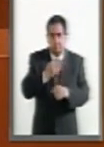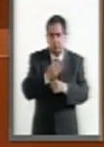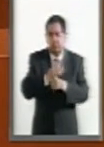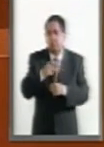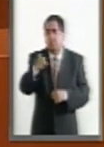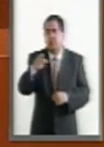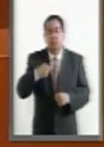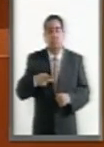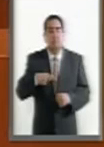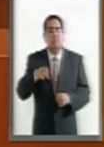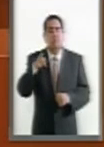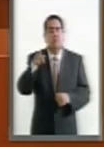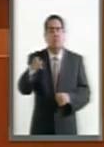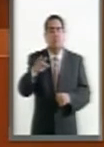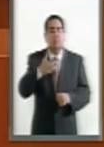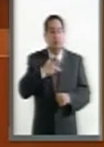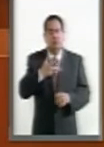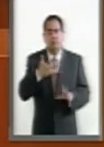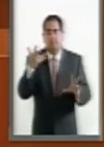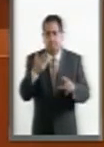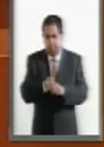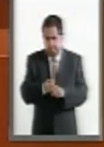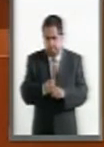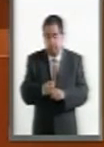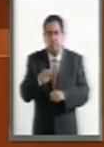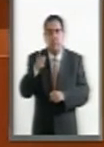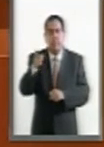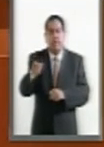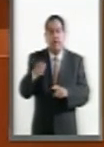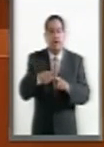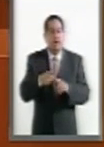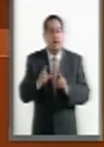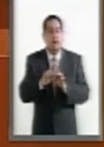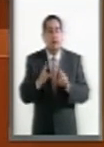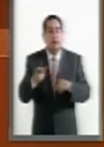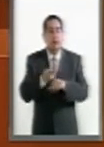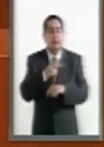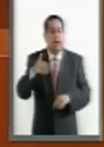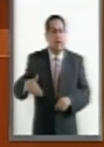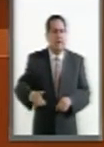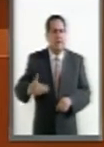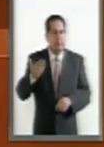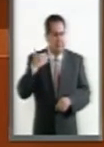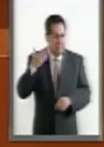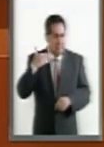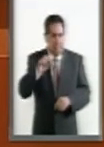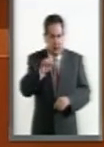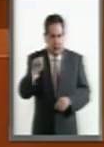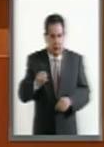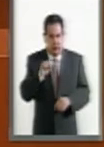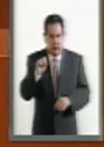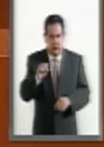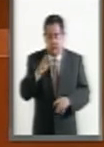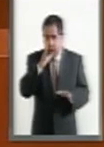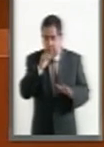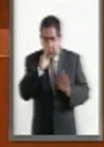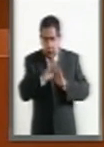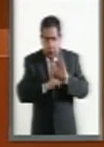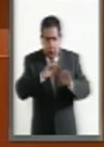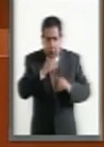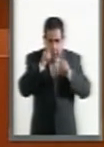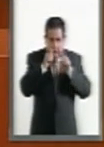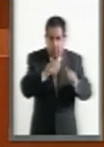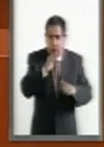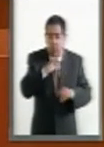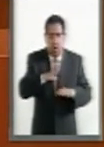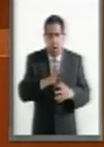que tuvo un accidente y desde el día sábado no han podido atenderle